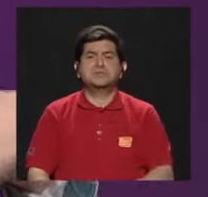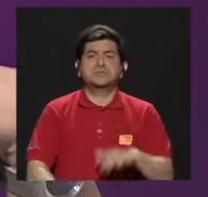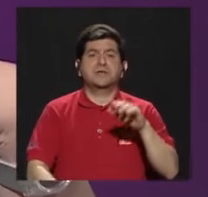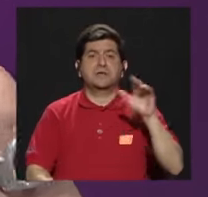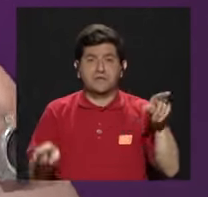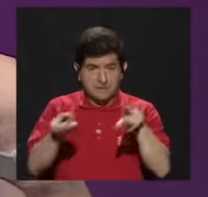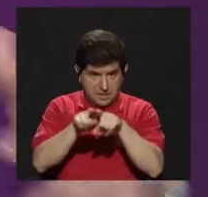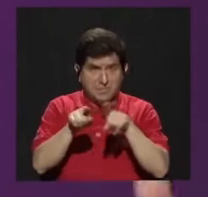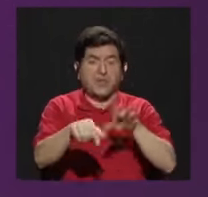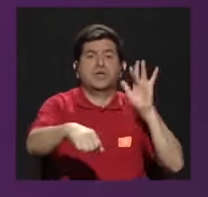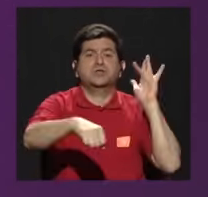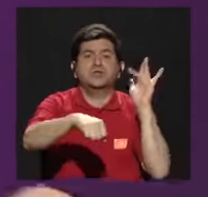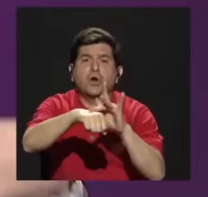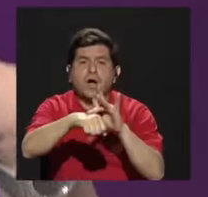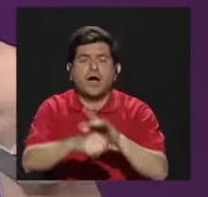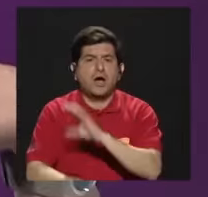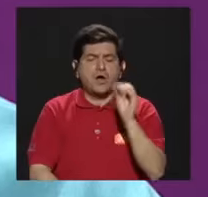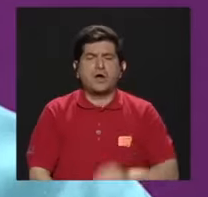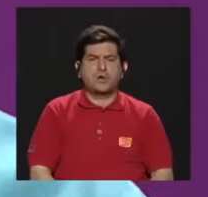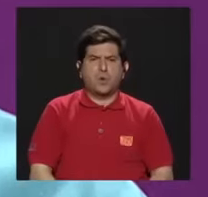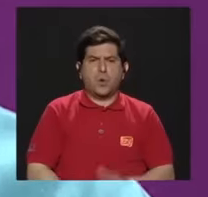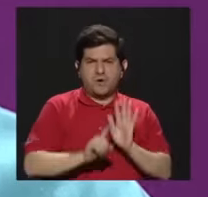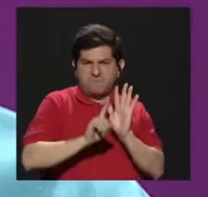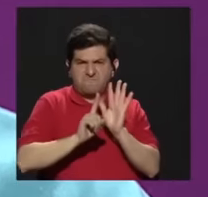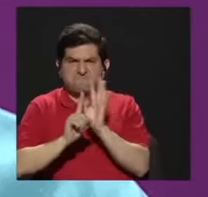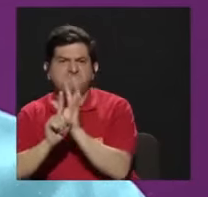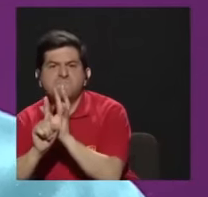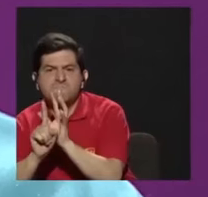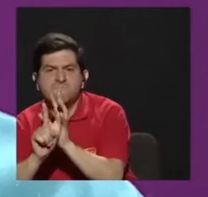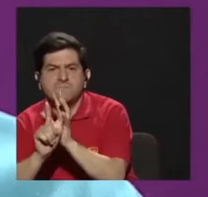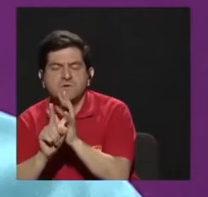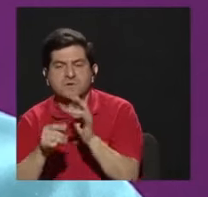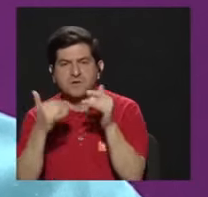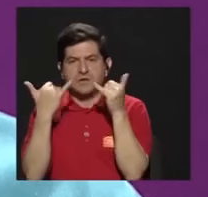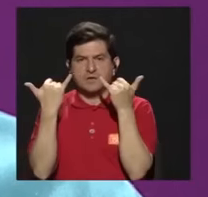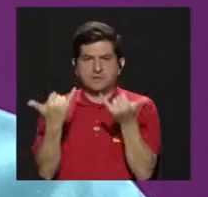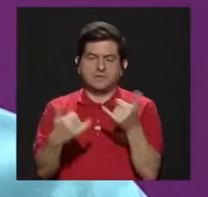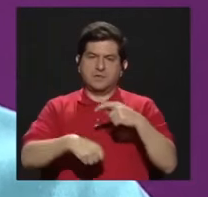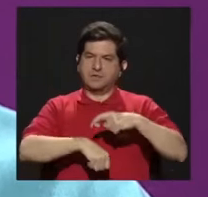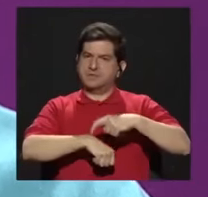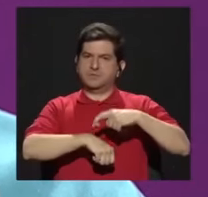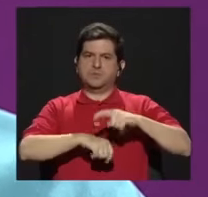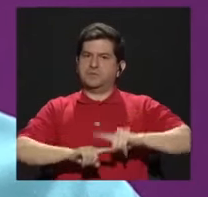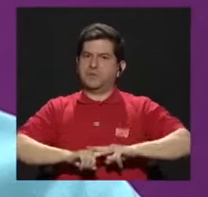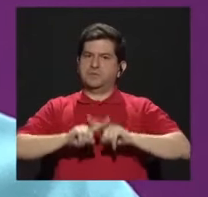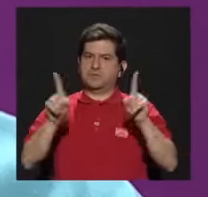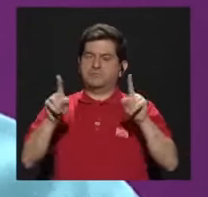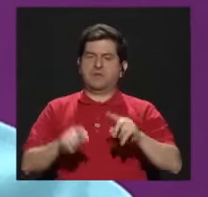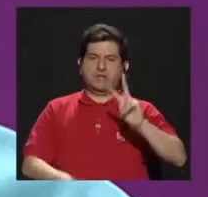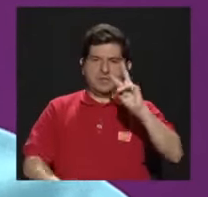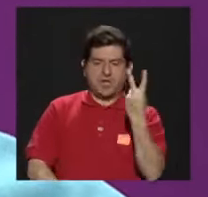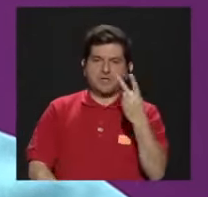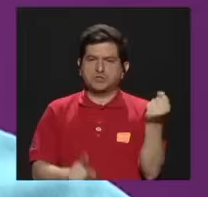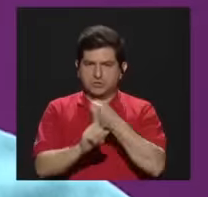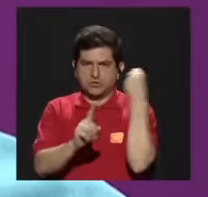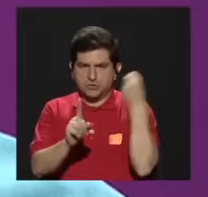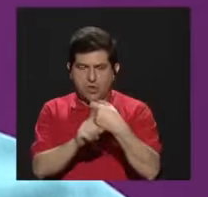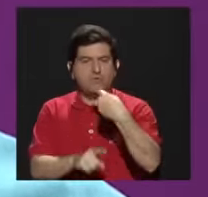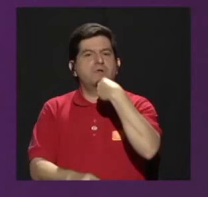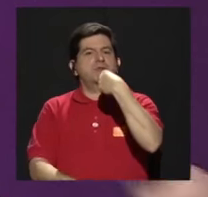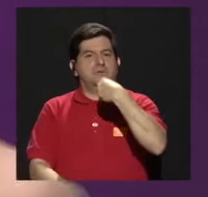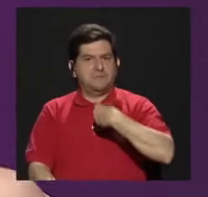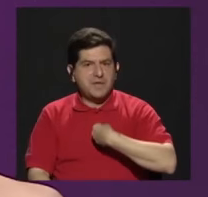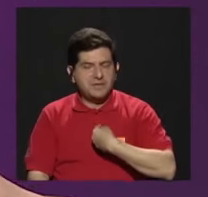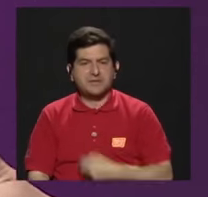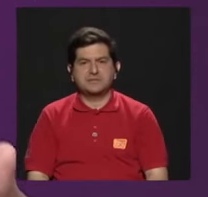tocarme, a arrinconarme, etcétera, etcétera, que ya ahí sería entonces otra doble violencia, aparte claro, de que me están diciendo